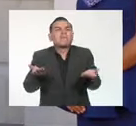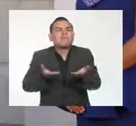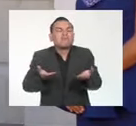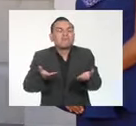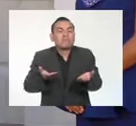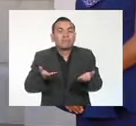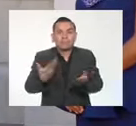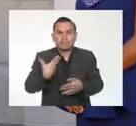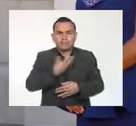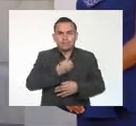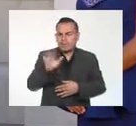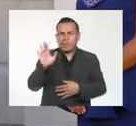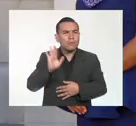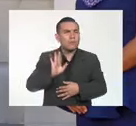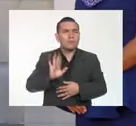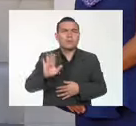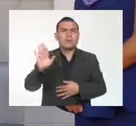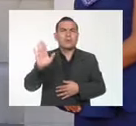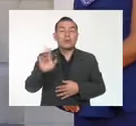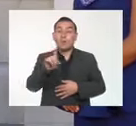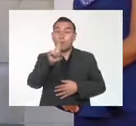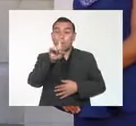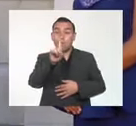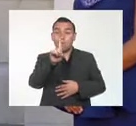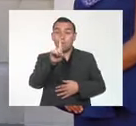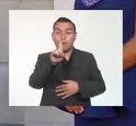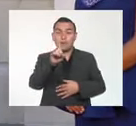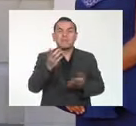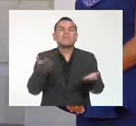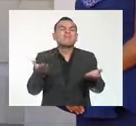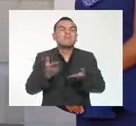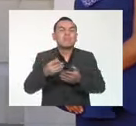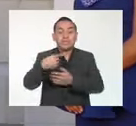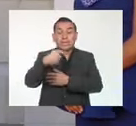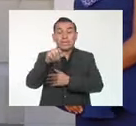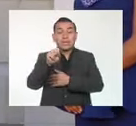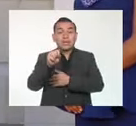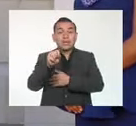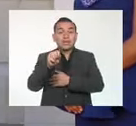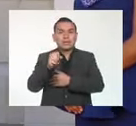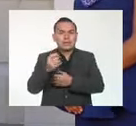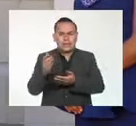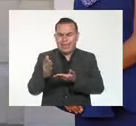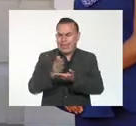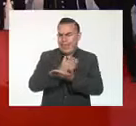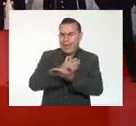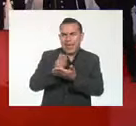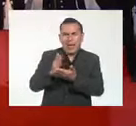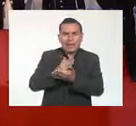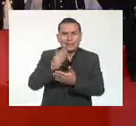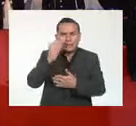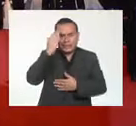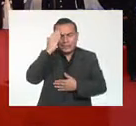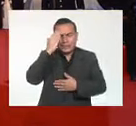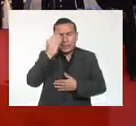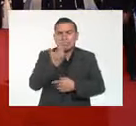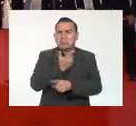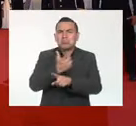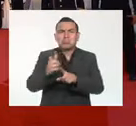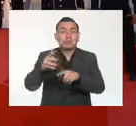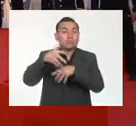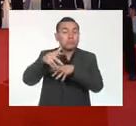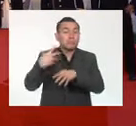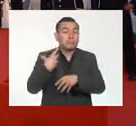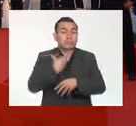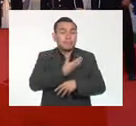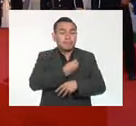que no, pero no hemos utilizado aún una tan sola lata de gas lacrimógeno de las que muchos de ustedes, de sus gobiernos,